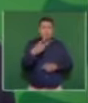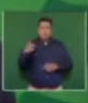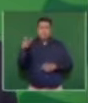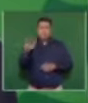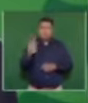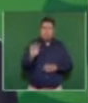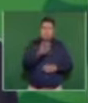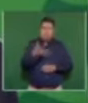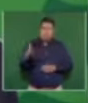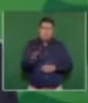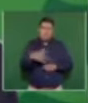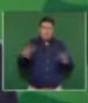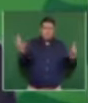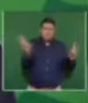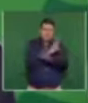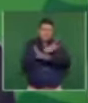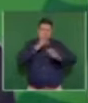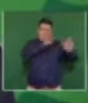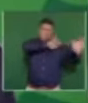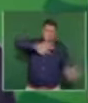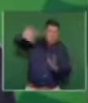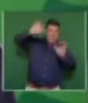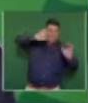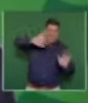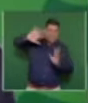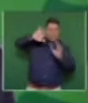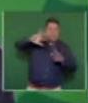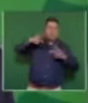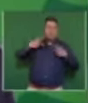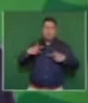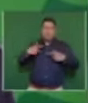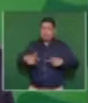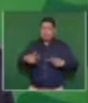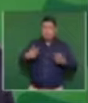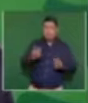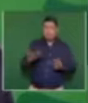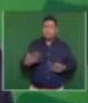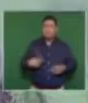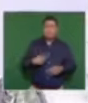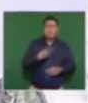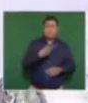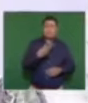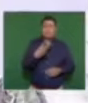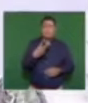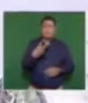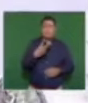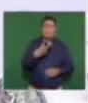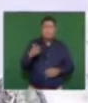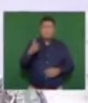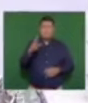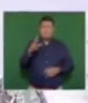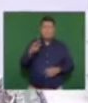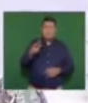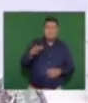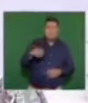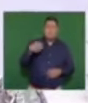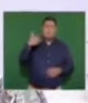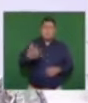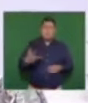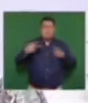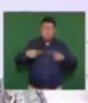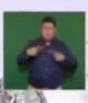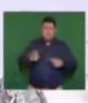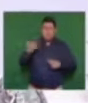licitación nueva de termoeléctrica. Frenó las privadas y no ha sido capaz de crear más oferta eléctrica. La